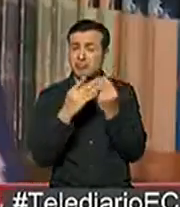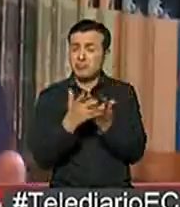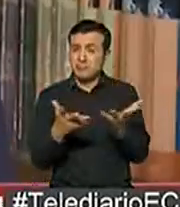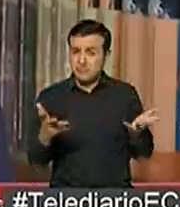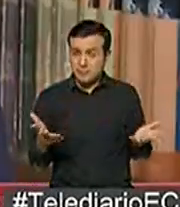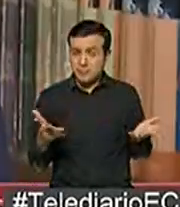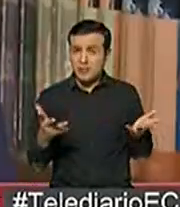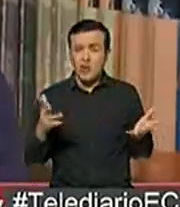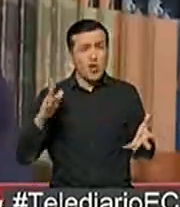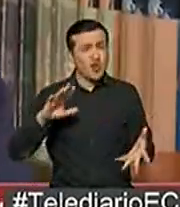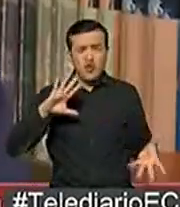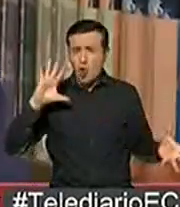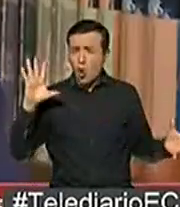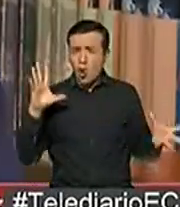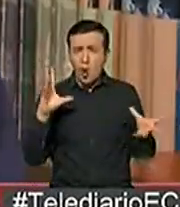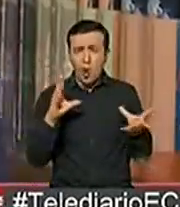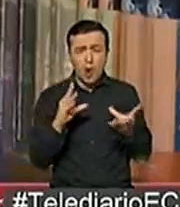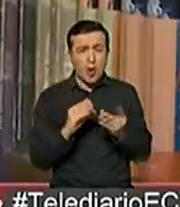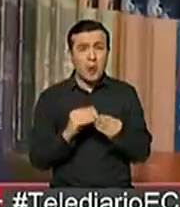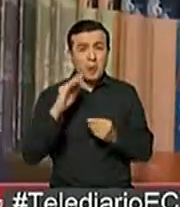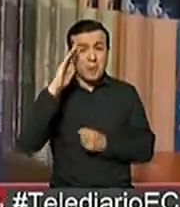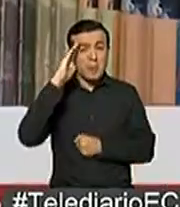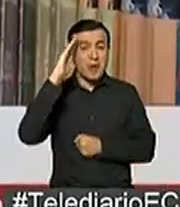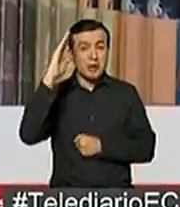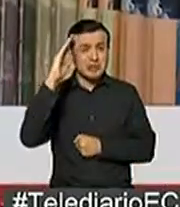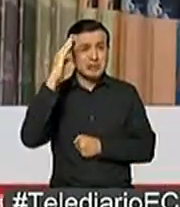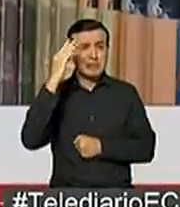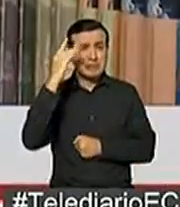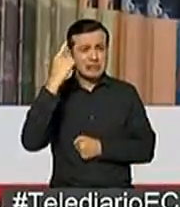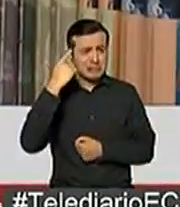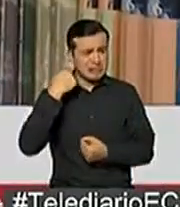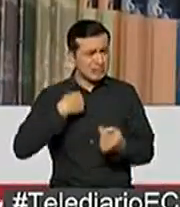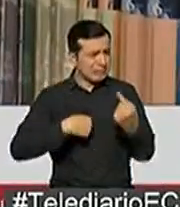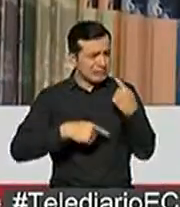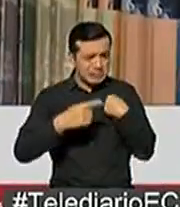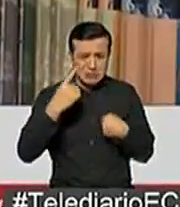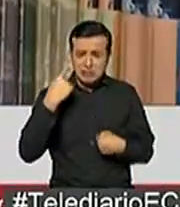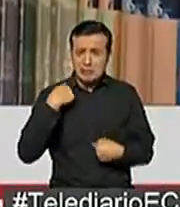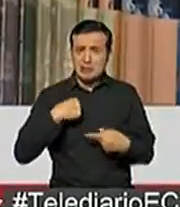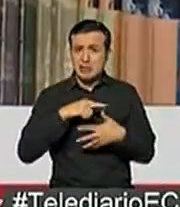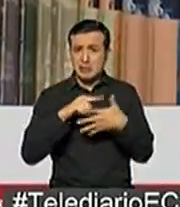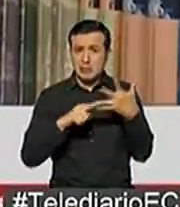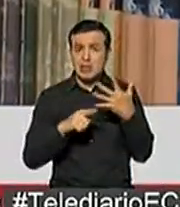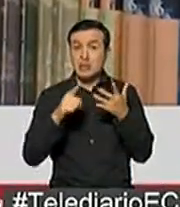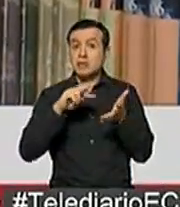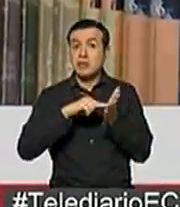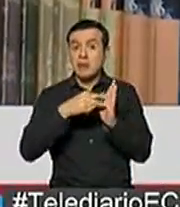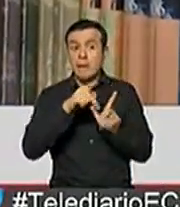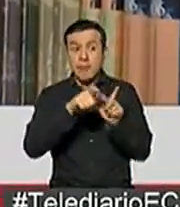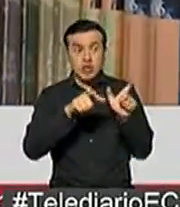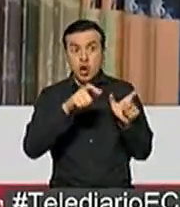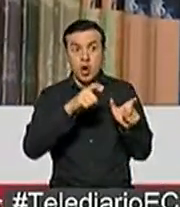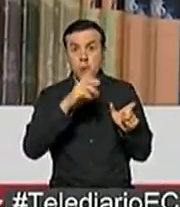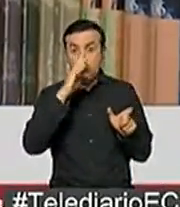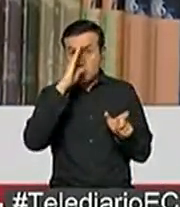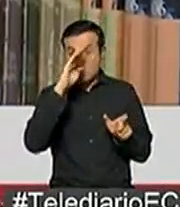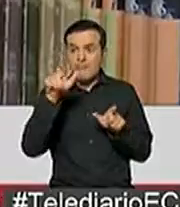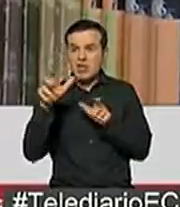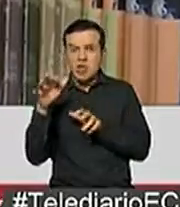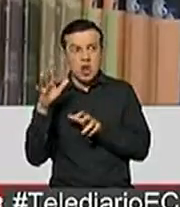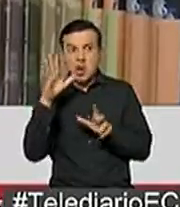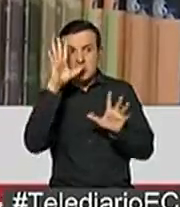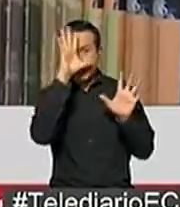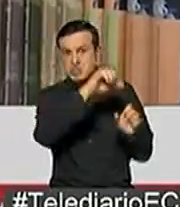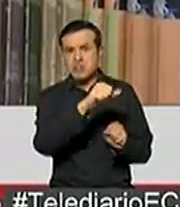vejamen al que se sometió a varios miembros de la policía nacional tiene nombre y apellido eso se llama secuestro y está tipificado en el código